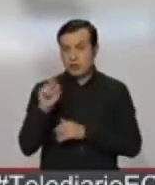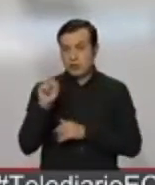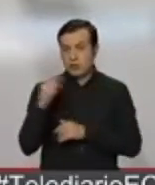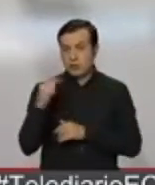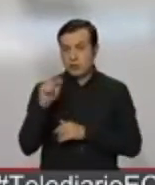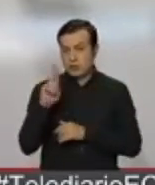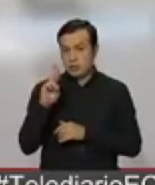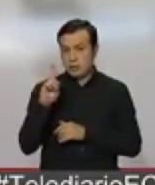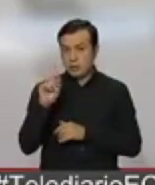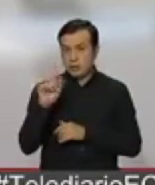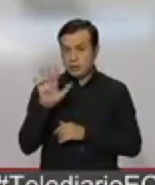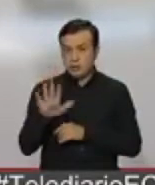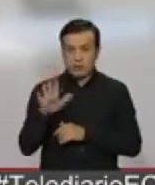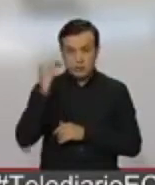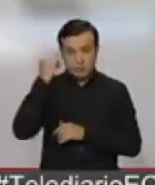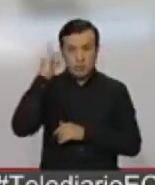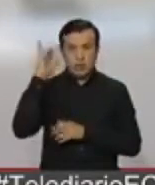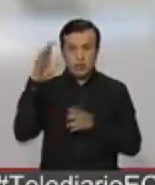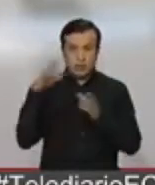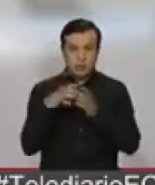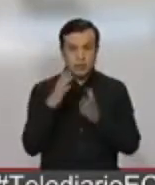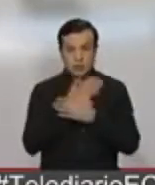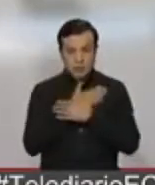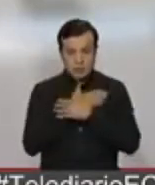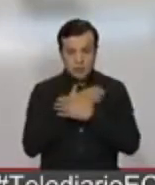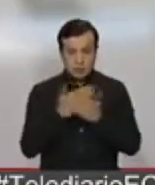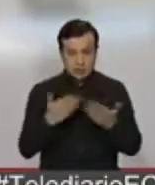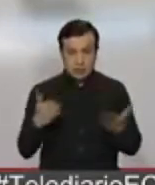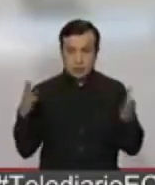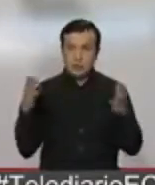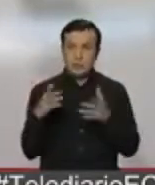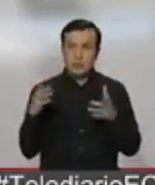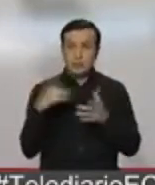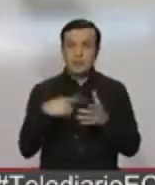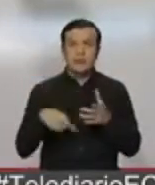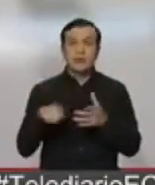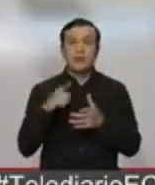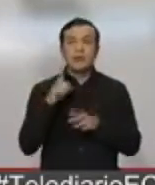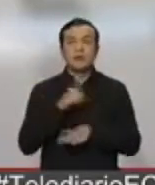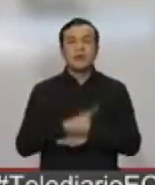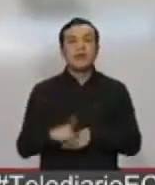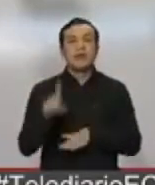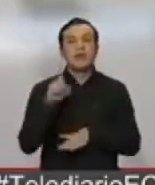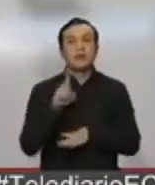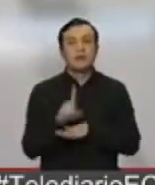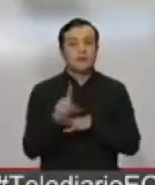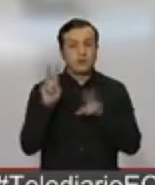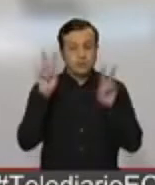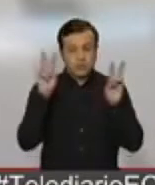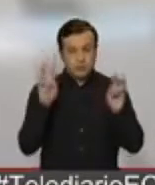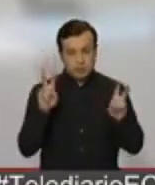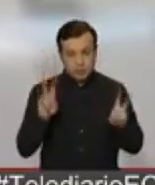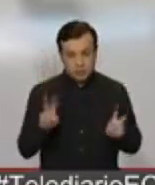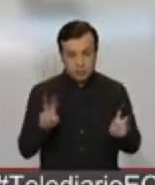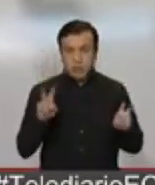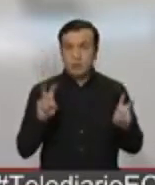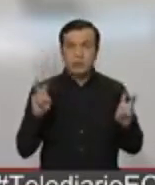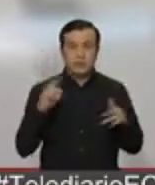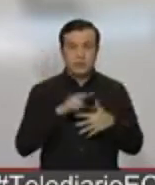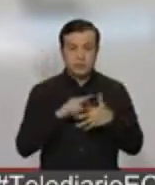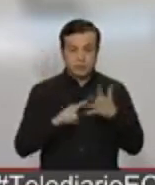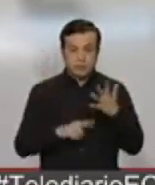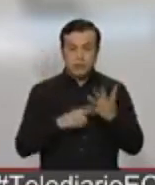iniciativa y quiero felicitar de antemano por eso de crear una dirección que lleve los temas de los elementos